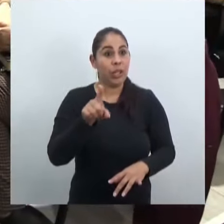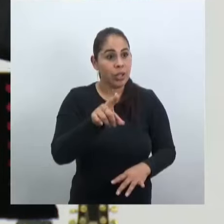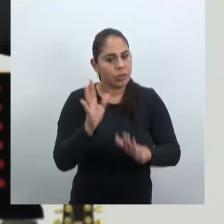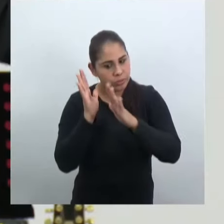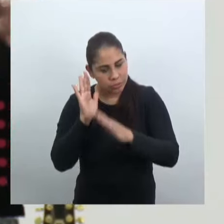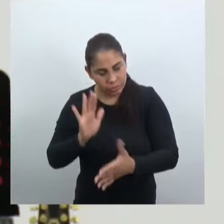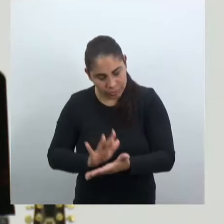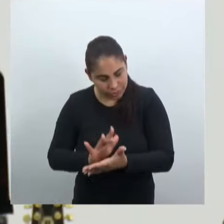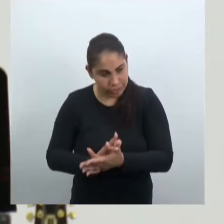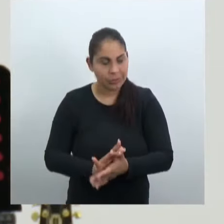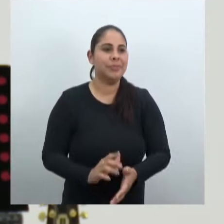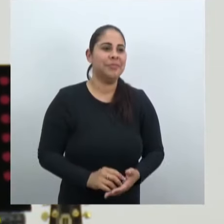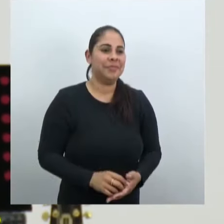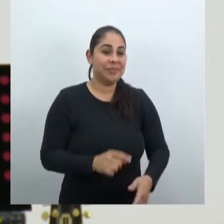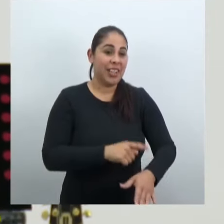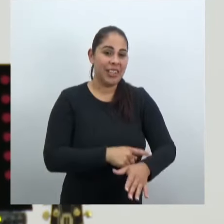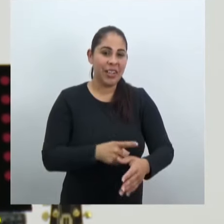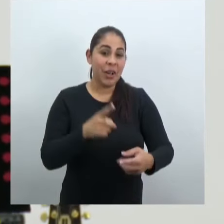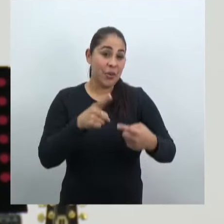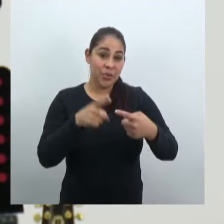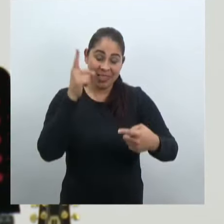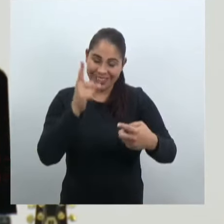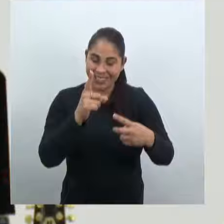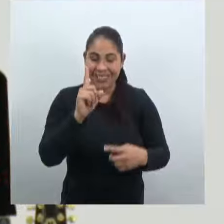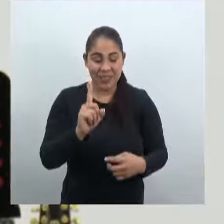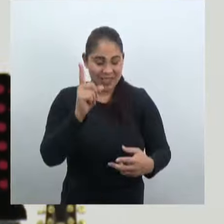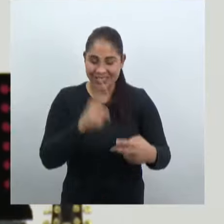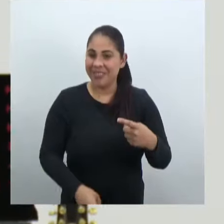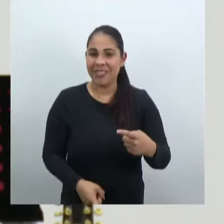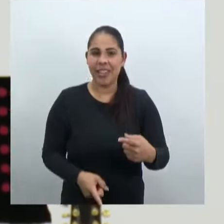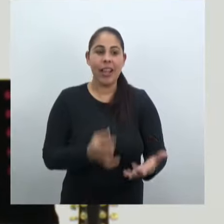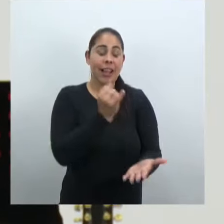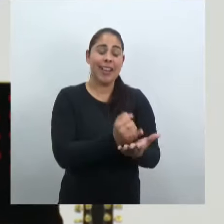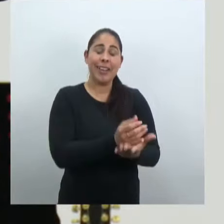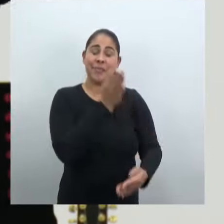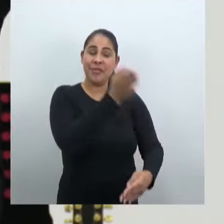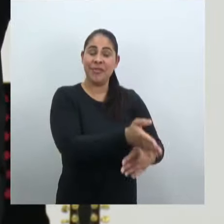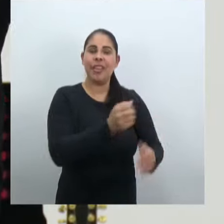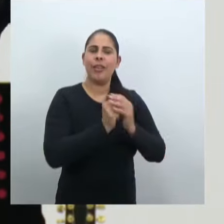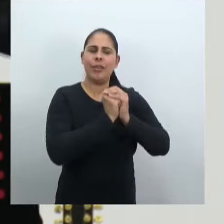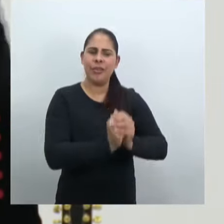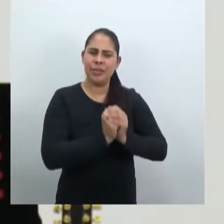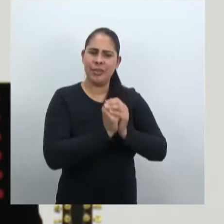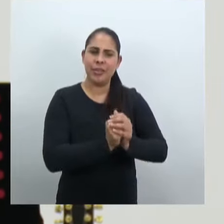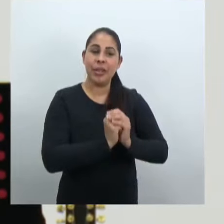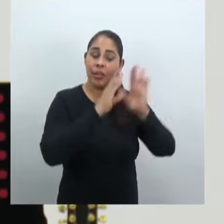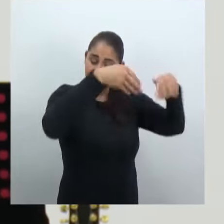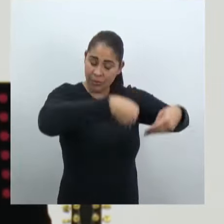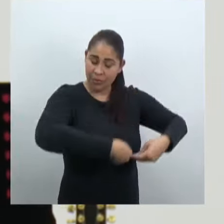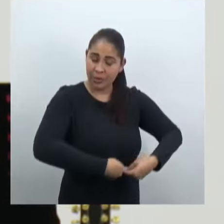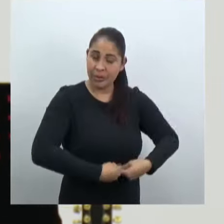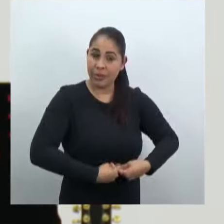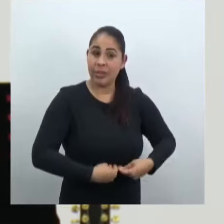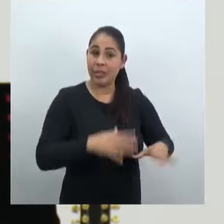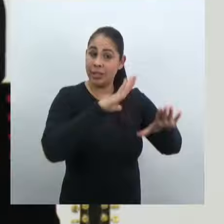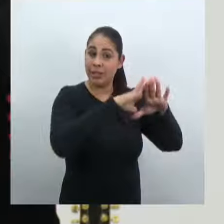Me levanté a la 1:30, estuve leyendo la Biblia, me fui al campo a orar y cuando regresé a las 4:05 de la mañana para venirme a la